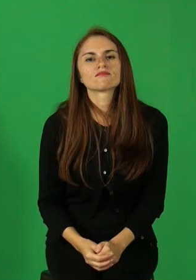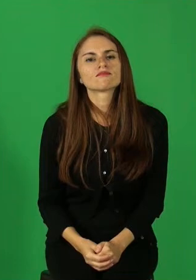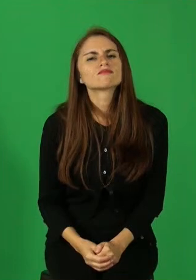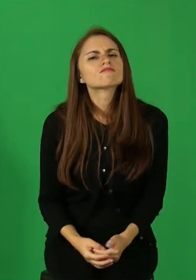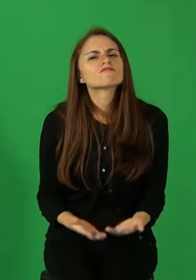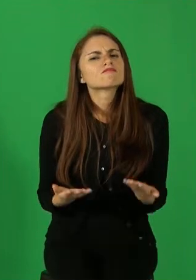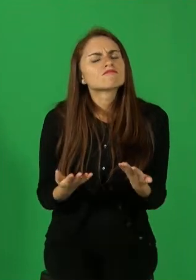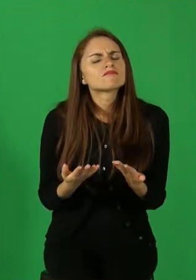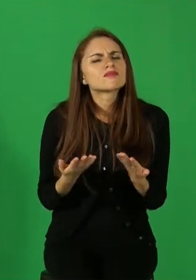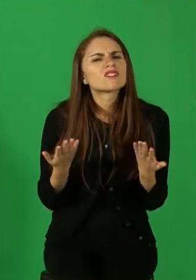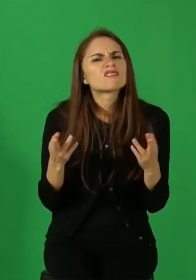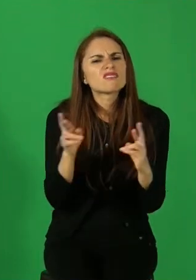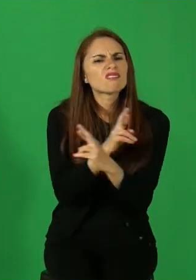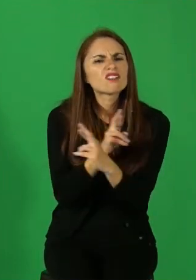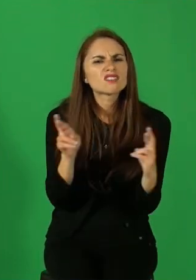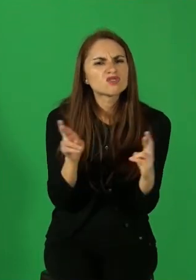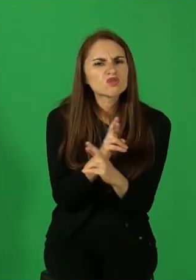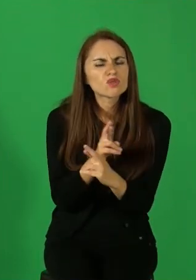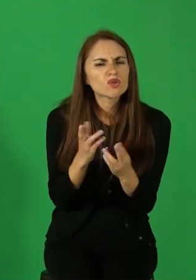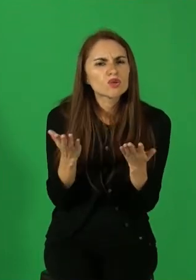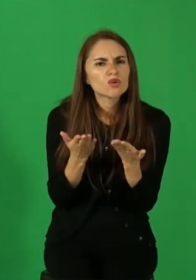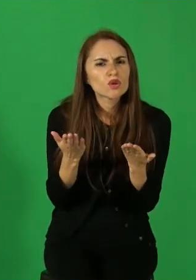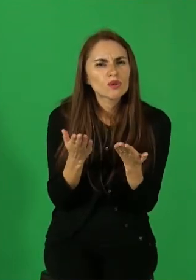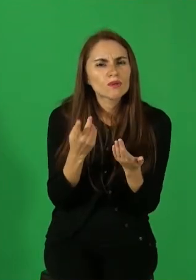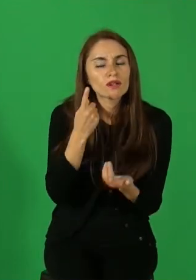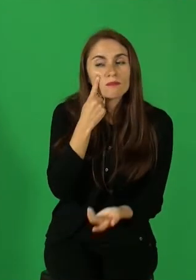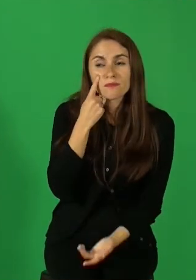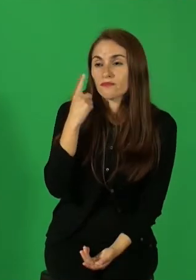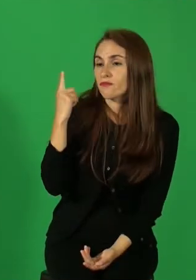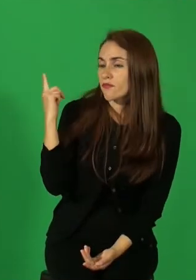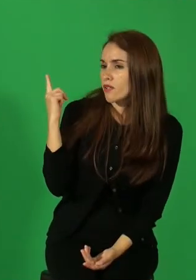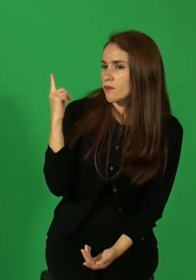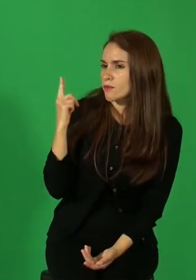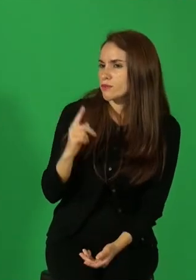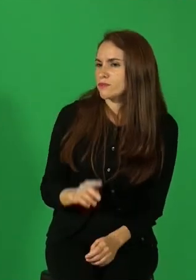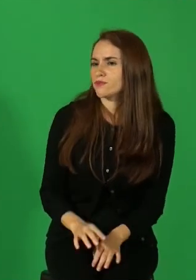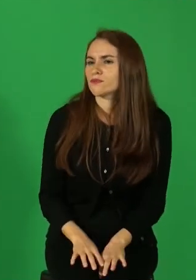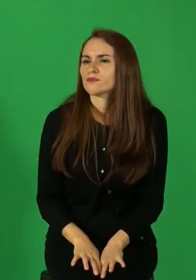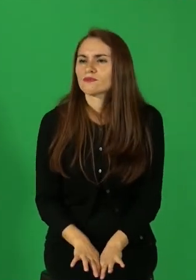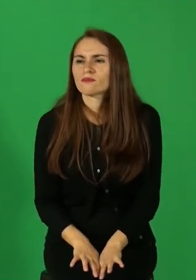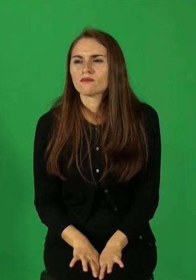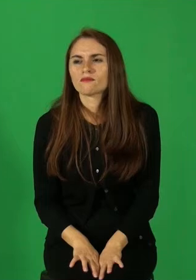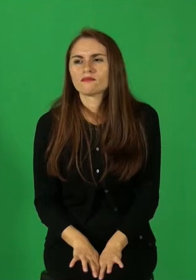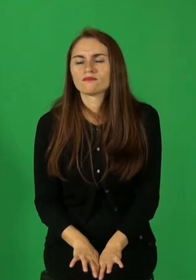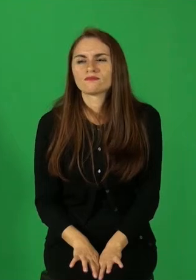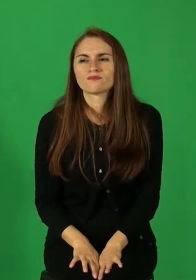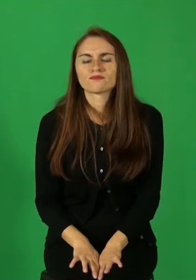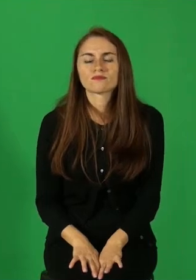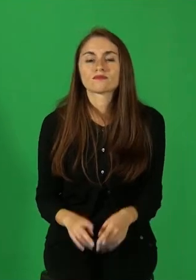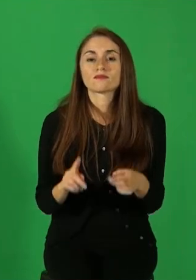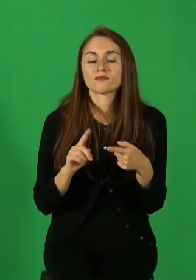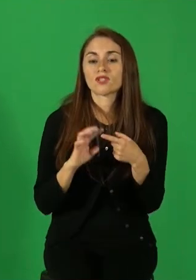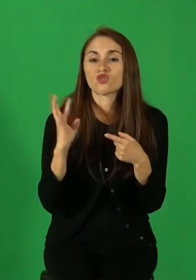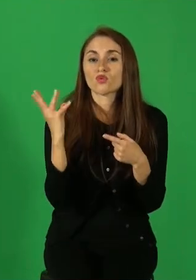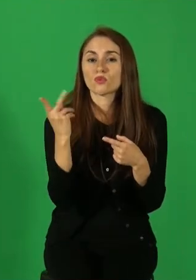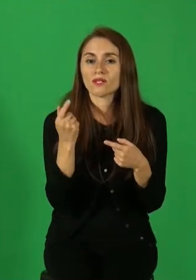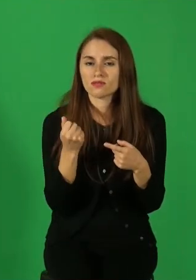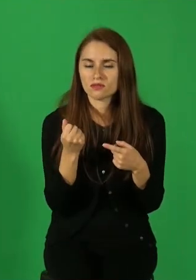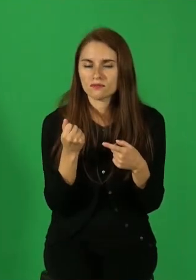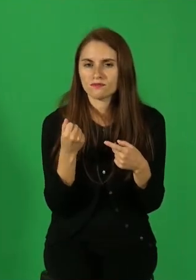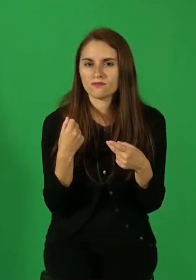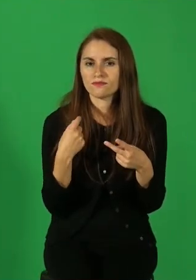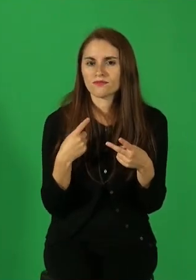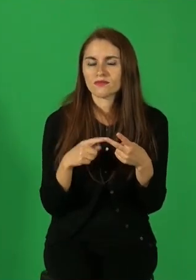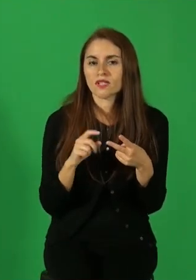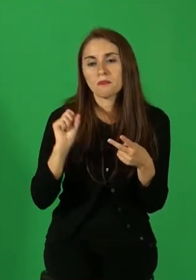¿Cómo pueden ser estas relaciones? Pasemos a ver lo siguiente. De enumeración. En